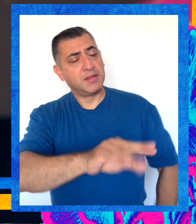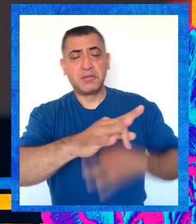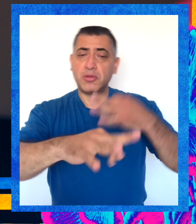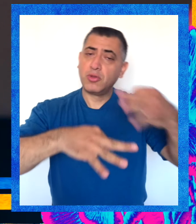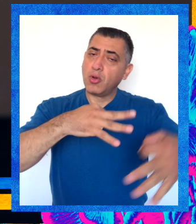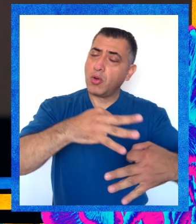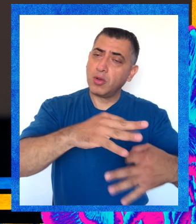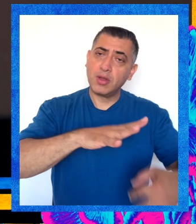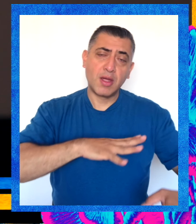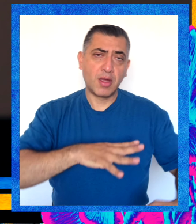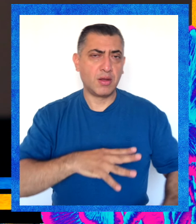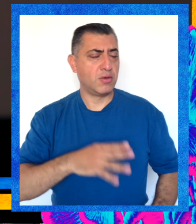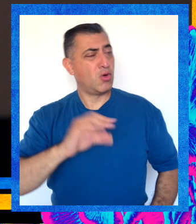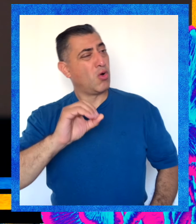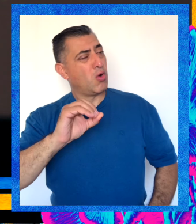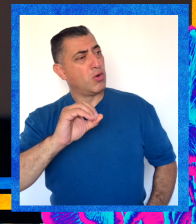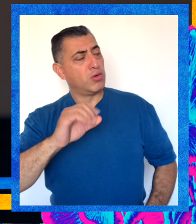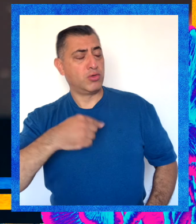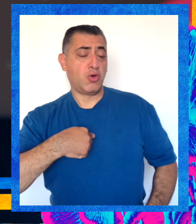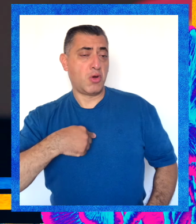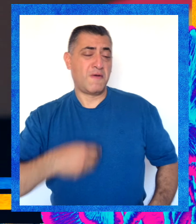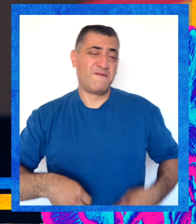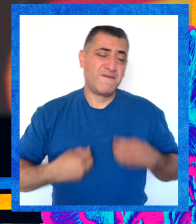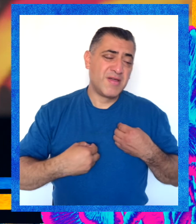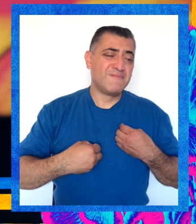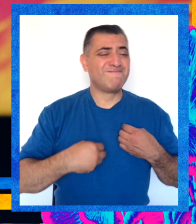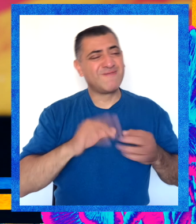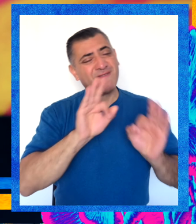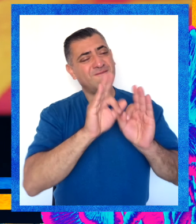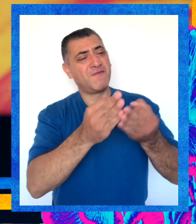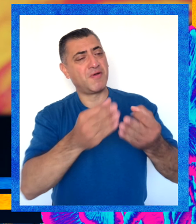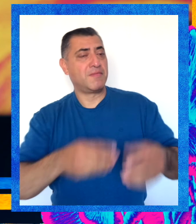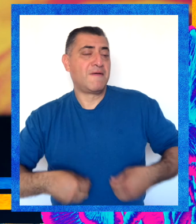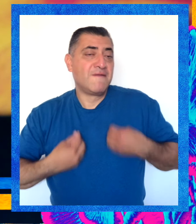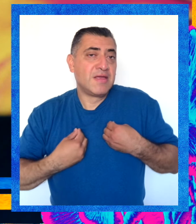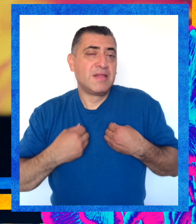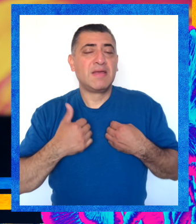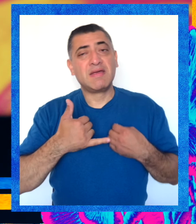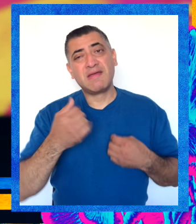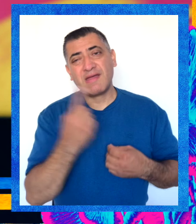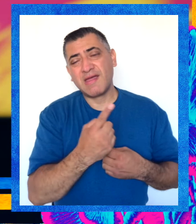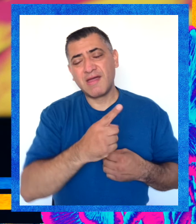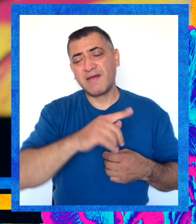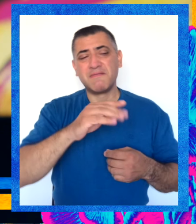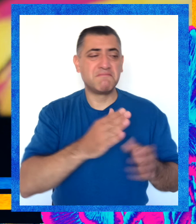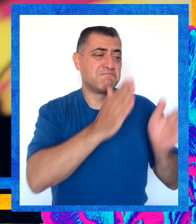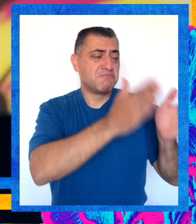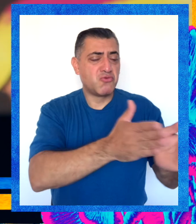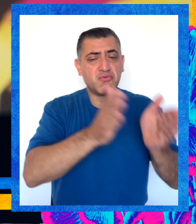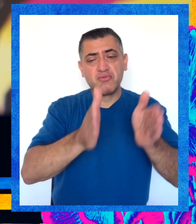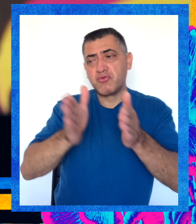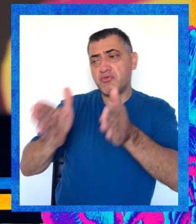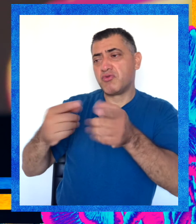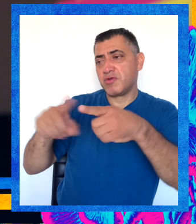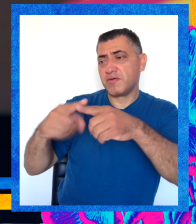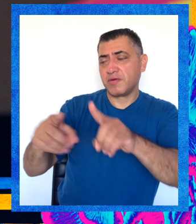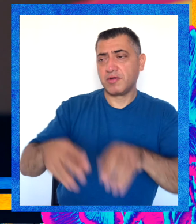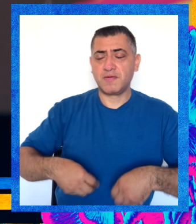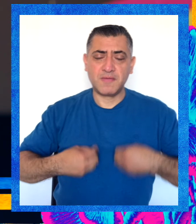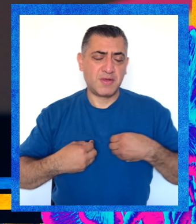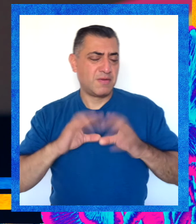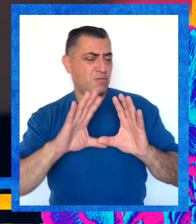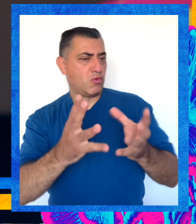de tantas que hay o soy la vida o un estilo de vida que en realidad alternativo con los muchos estilos